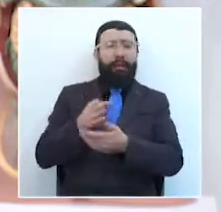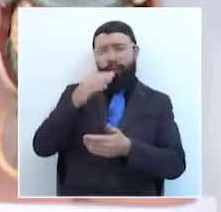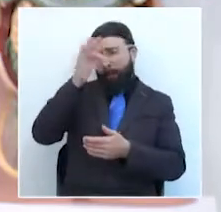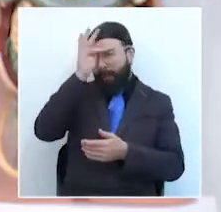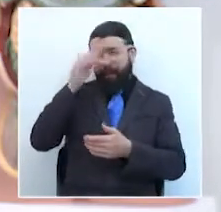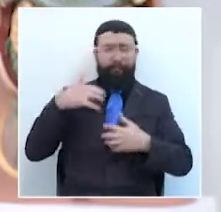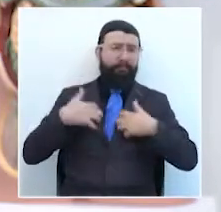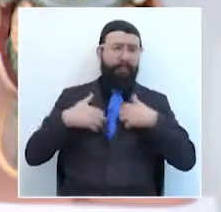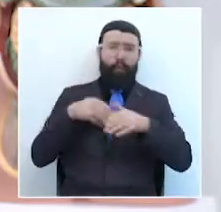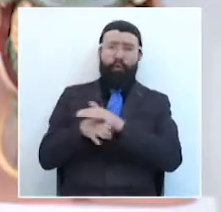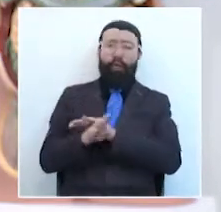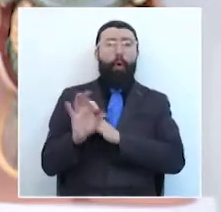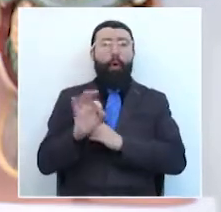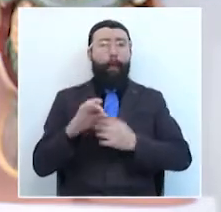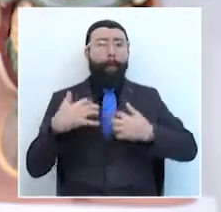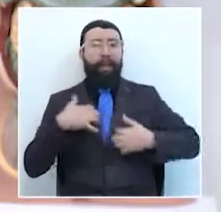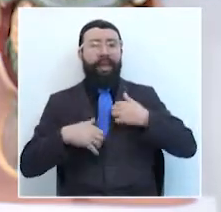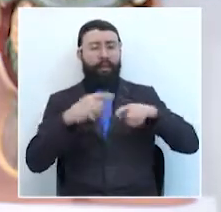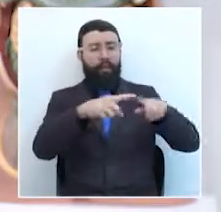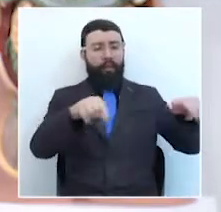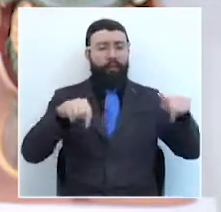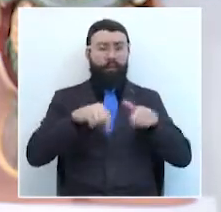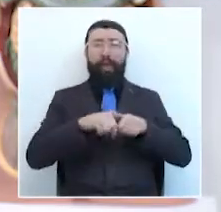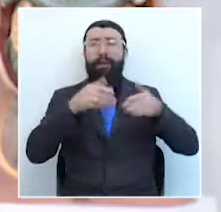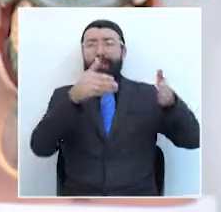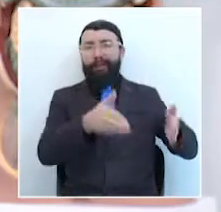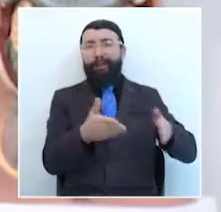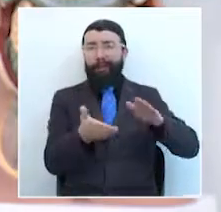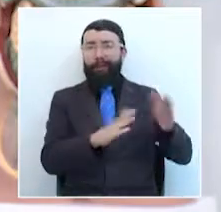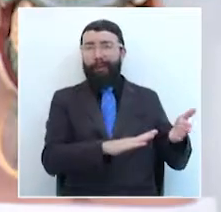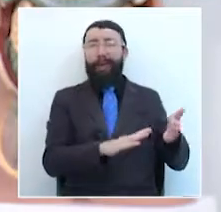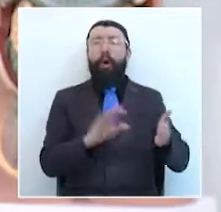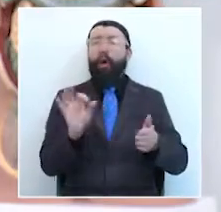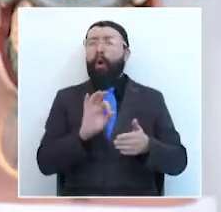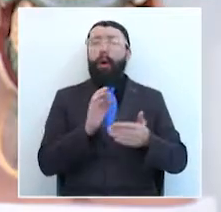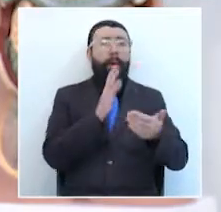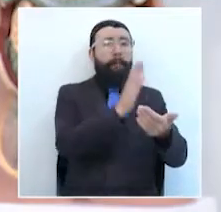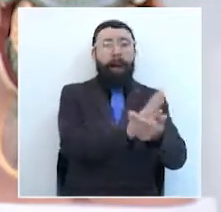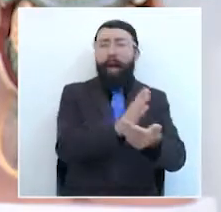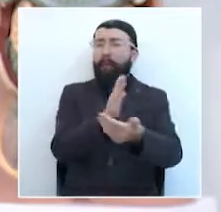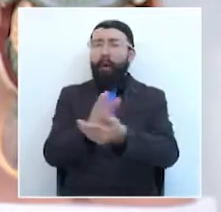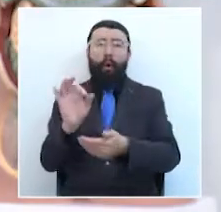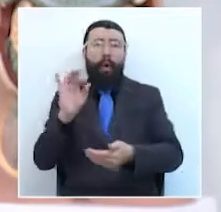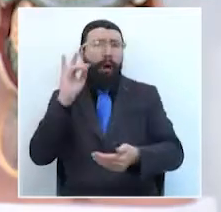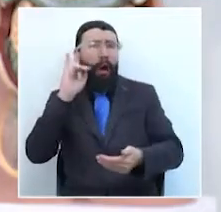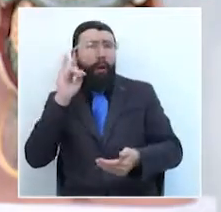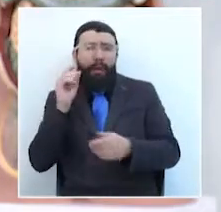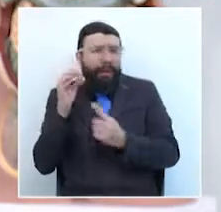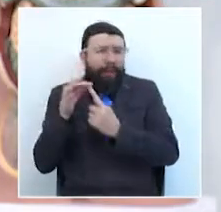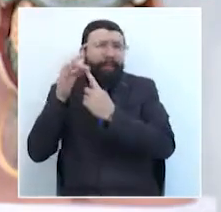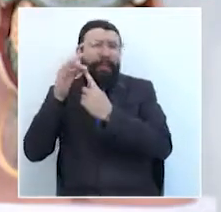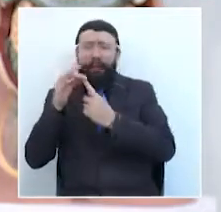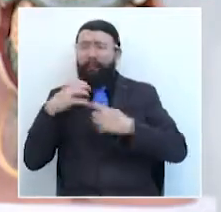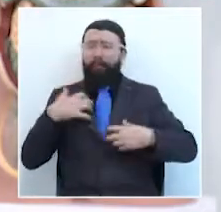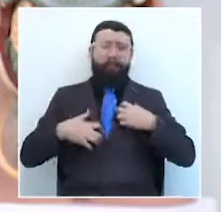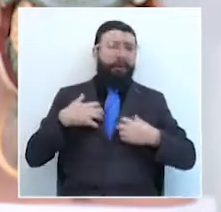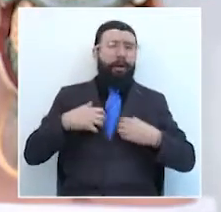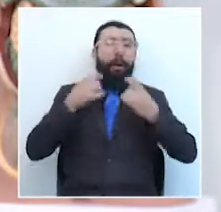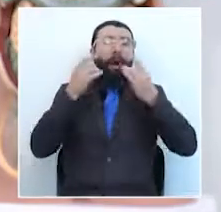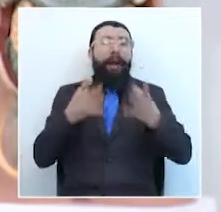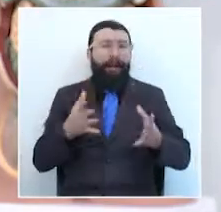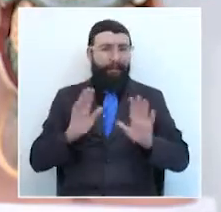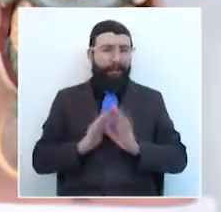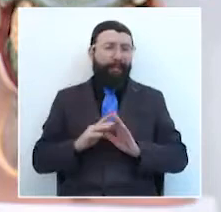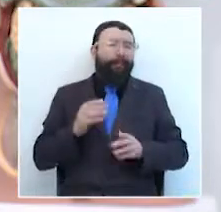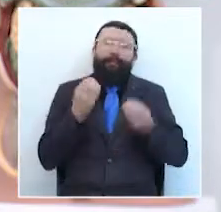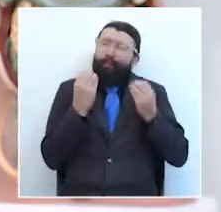o fobia los cementerios o fobia ir a ciertos lugares a ciertos sonidos a las que deben ser muchas